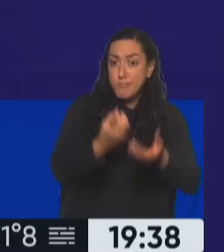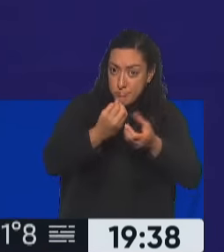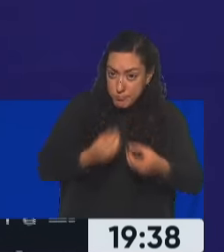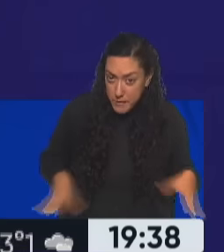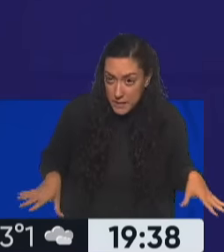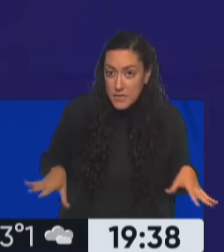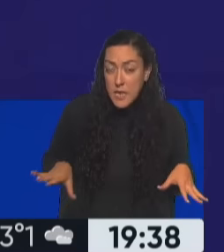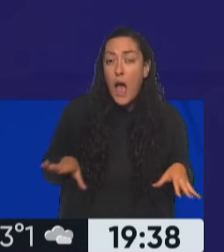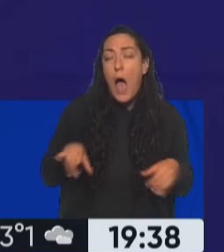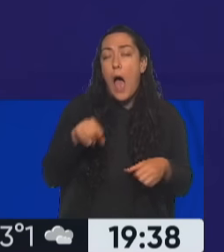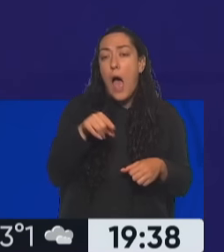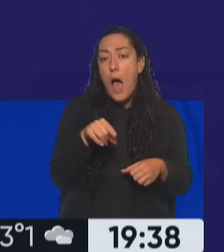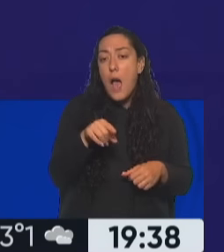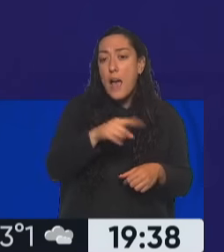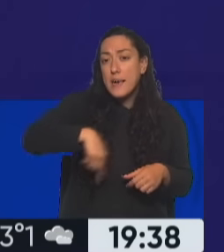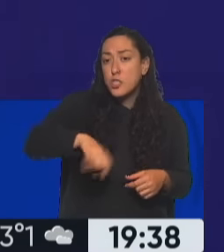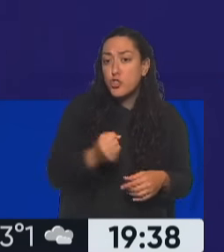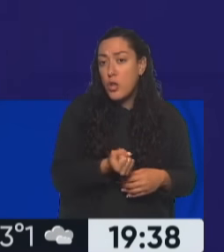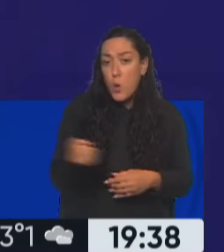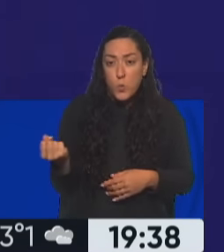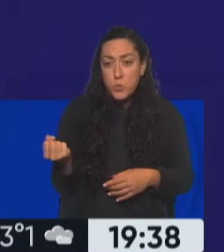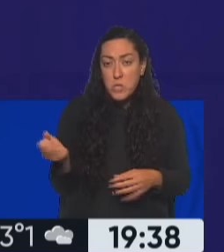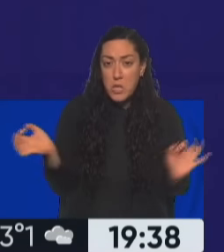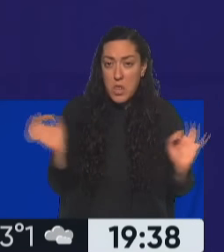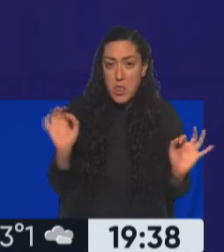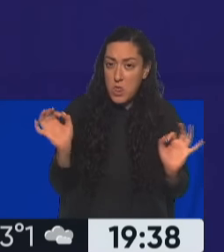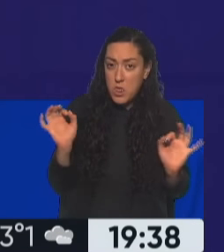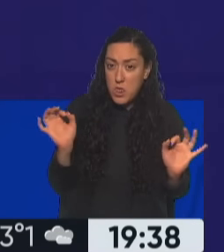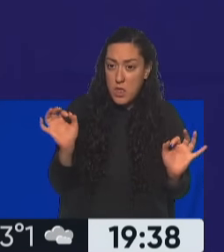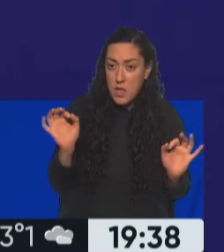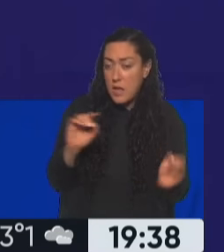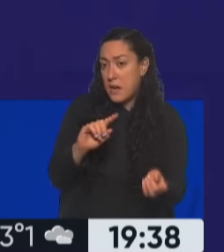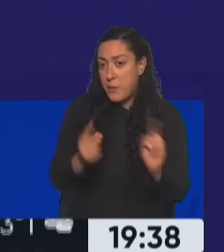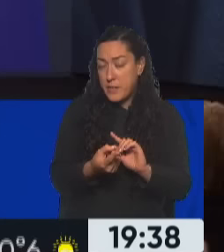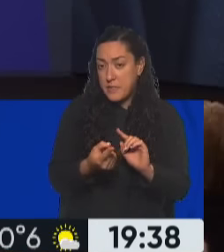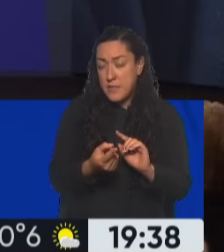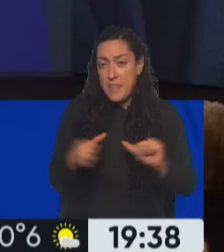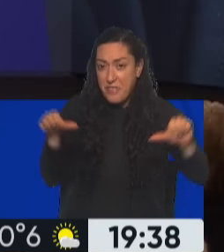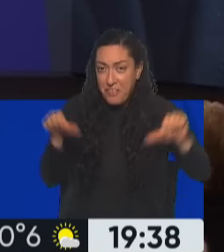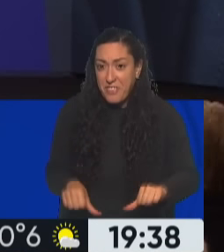el gobierno, o sea, en lugar de hacer el ajuste, lo que hizo fue aumentar el déficit fiscal.